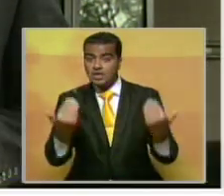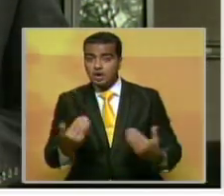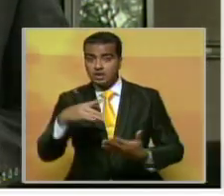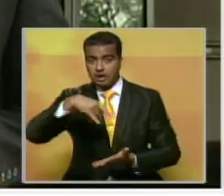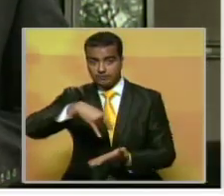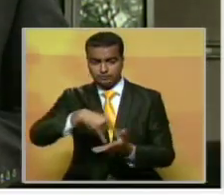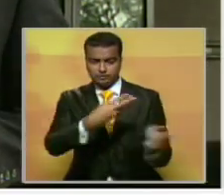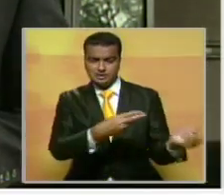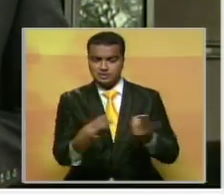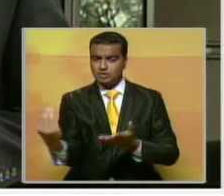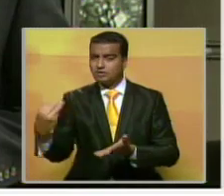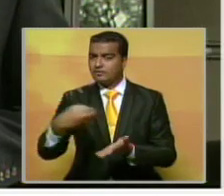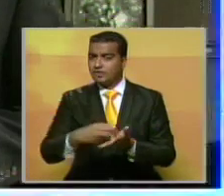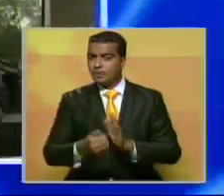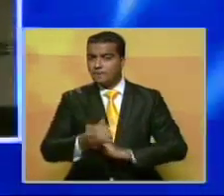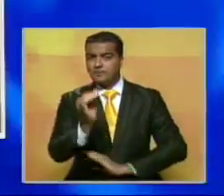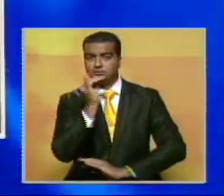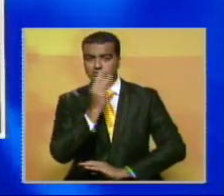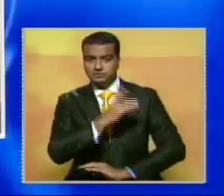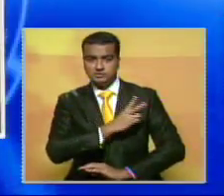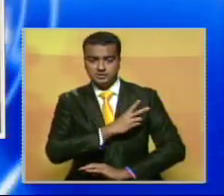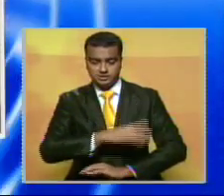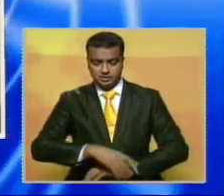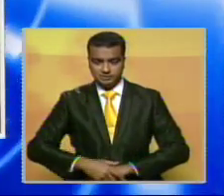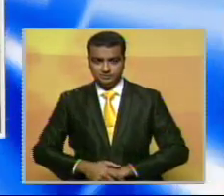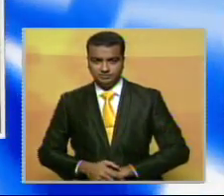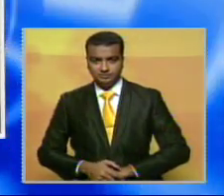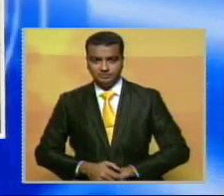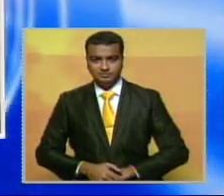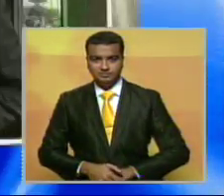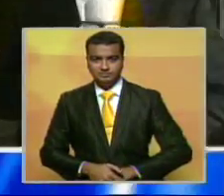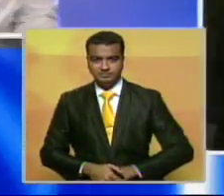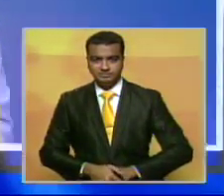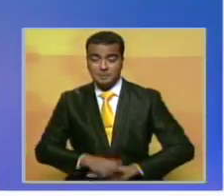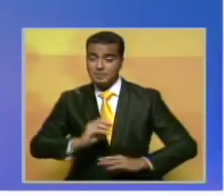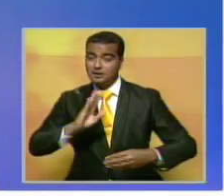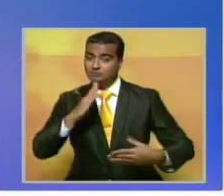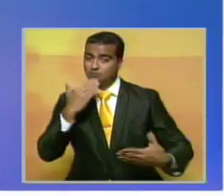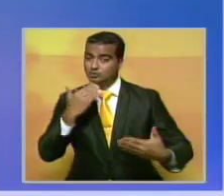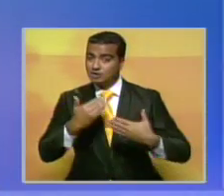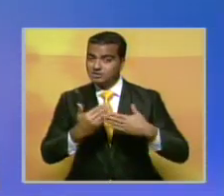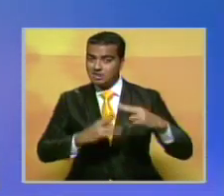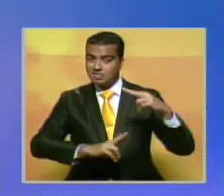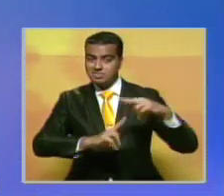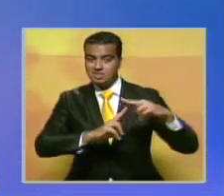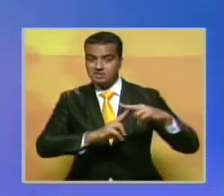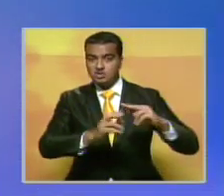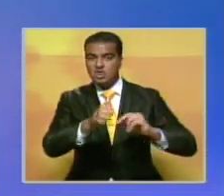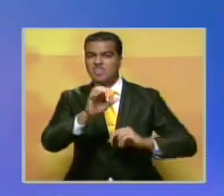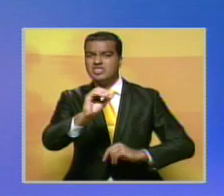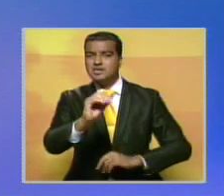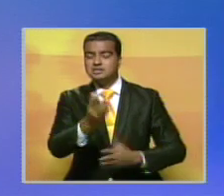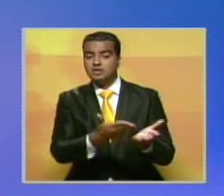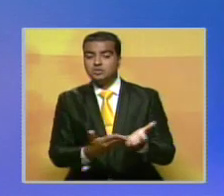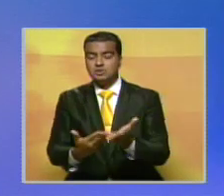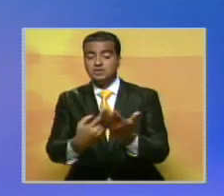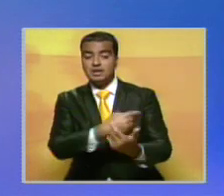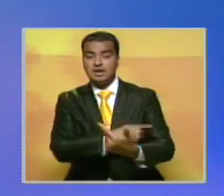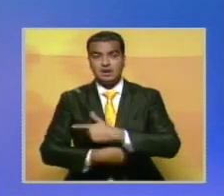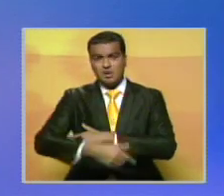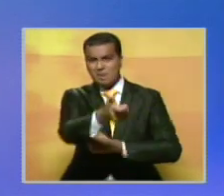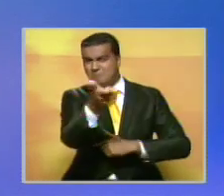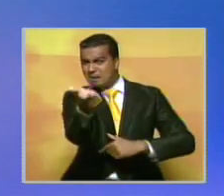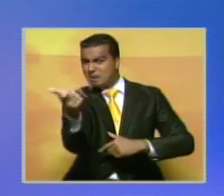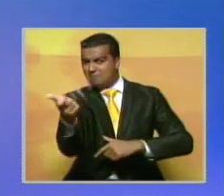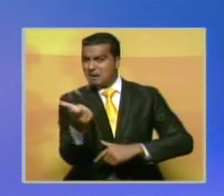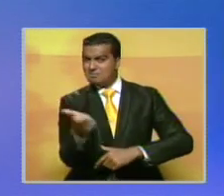Carabobo. La invitación es para que continúen con más de la emisión meridiana en su noticiero Venevisión. Gracias, Randolfo. En Táchira, 10 estudiantes resultaron heridos con perdigones luego